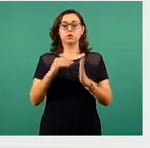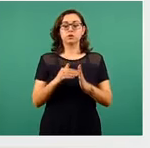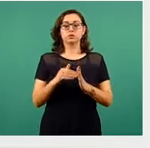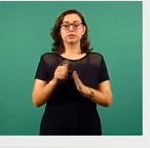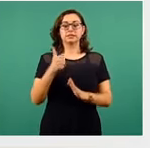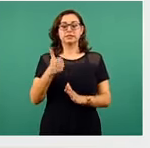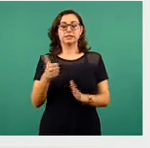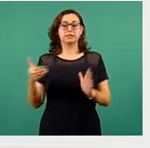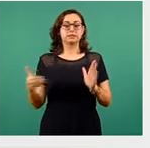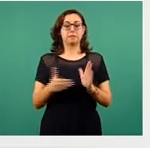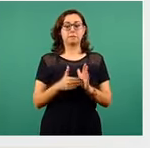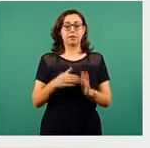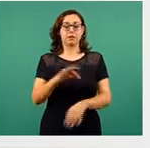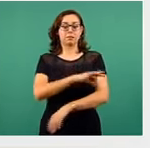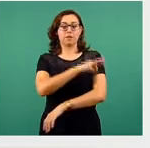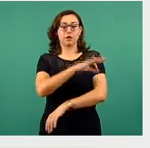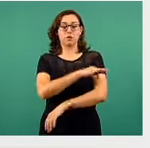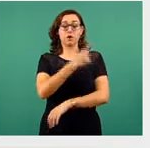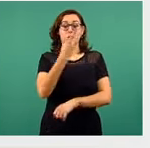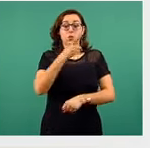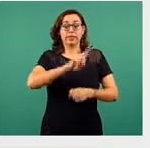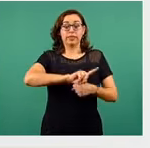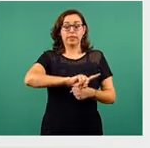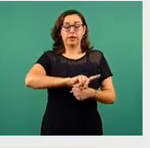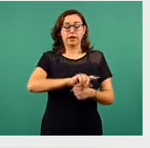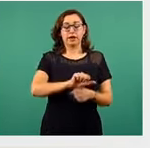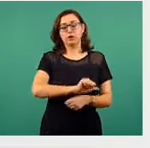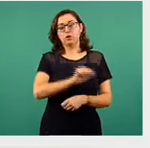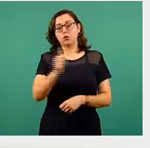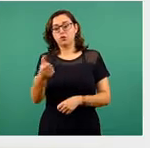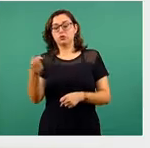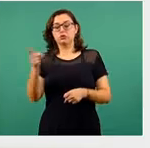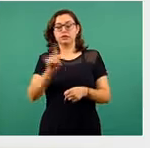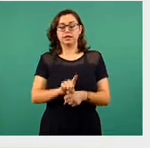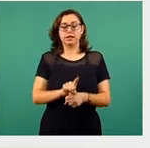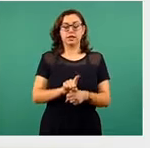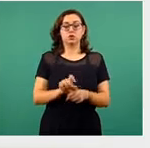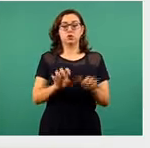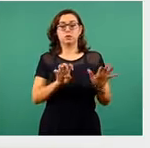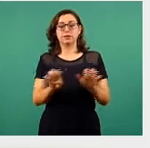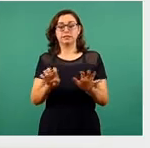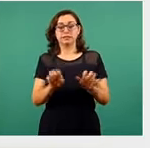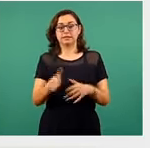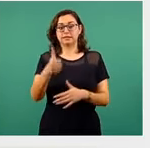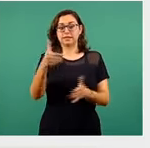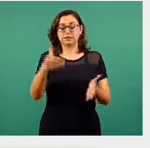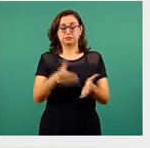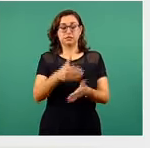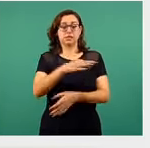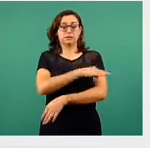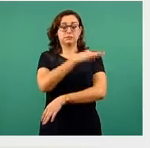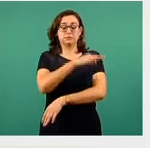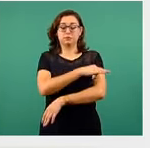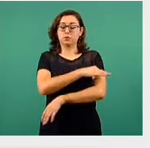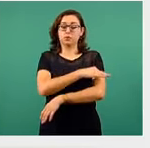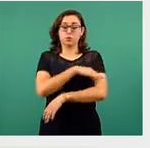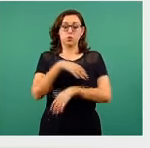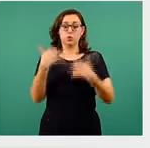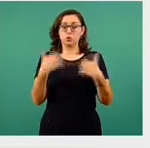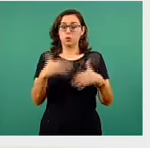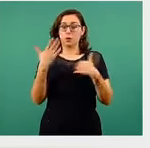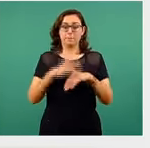1.006.000 dosis, en otro llegamos a 906.000 dosis y ha sido el punto donde hemos